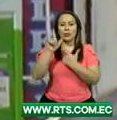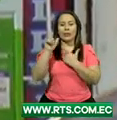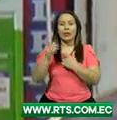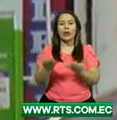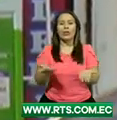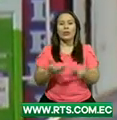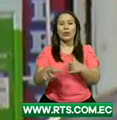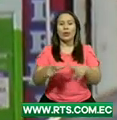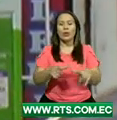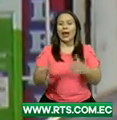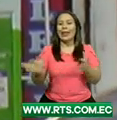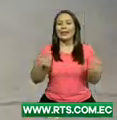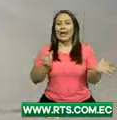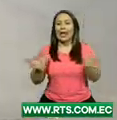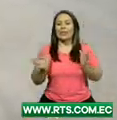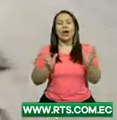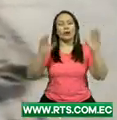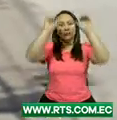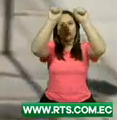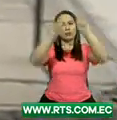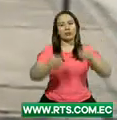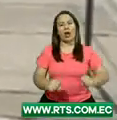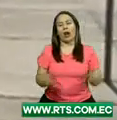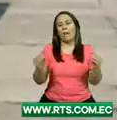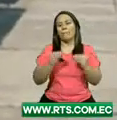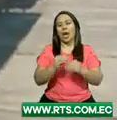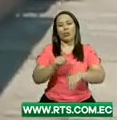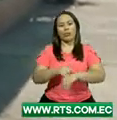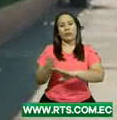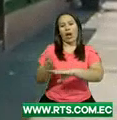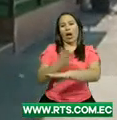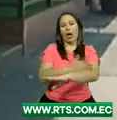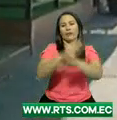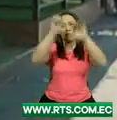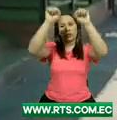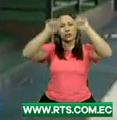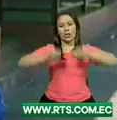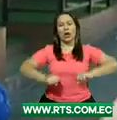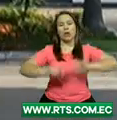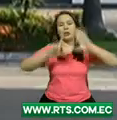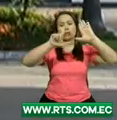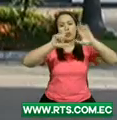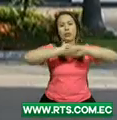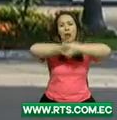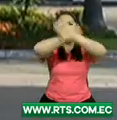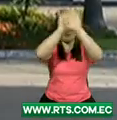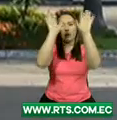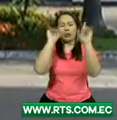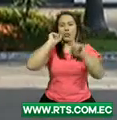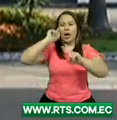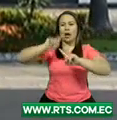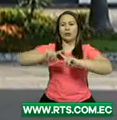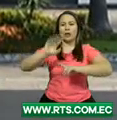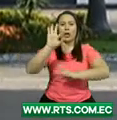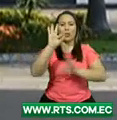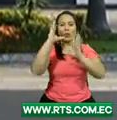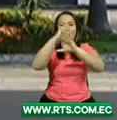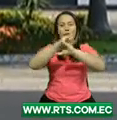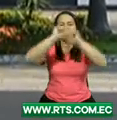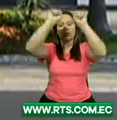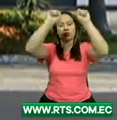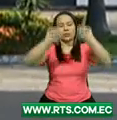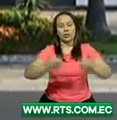tiendas se cierran más temprano como medida de seguridad 7 la mañana sólo hasta las 9 la noche en lugar de allí ya no